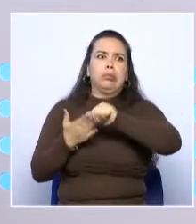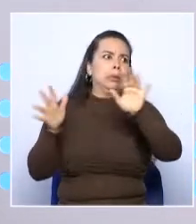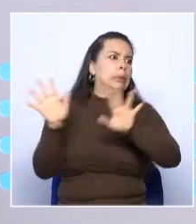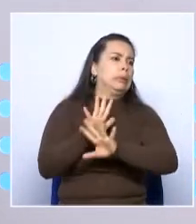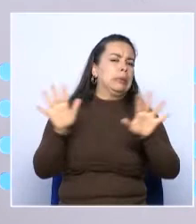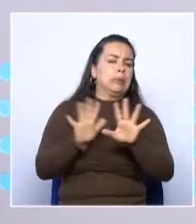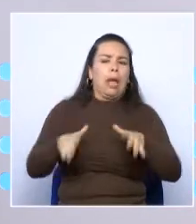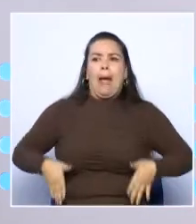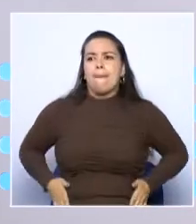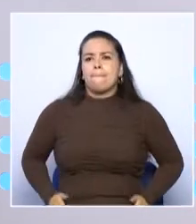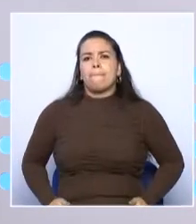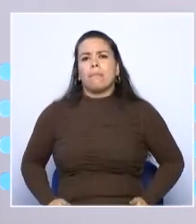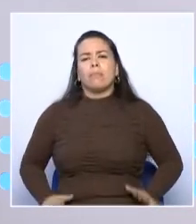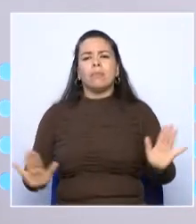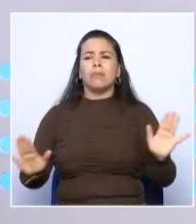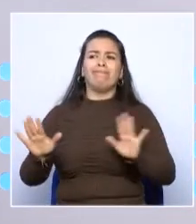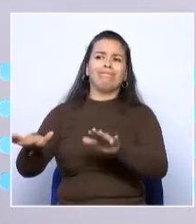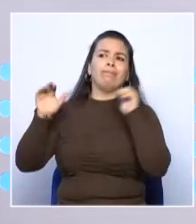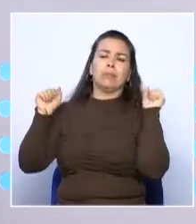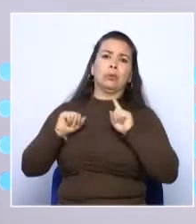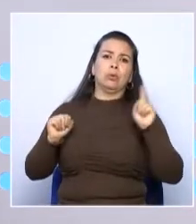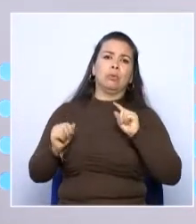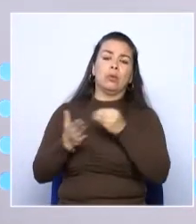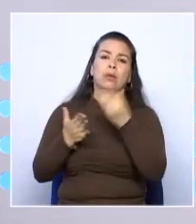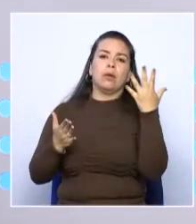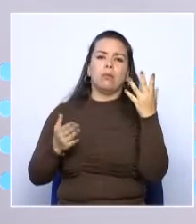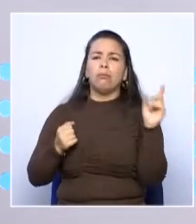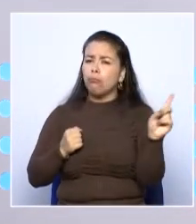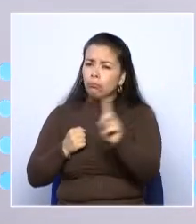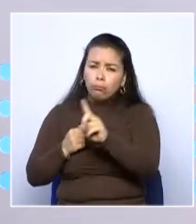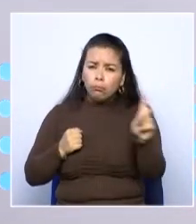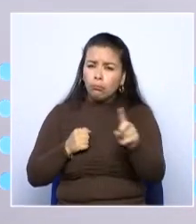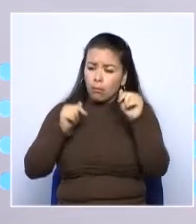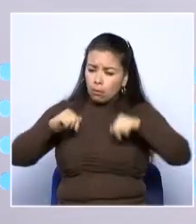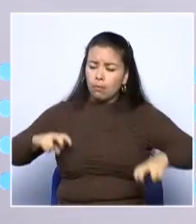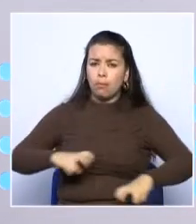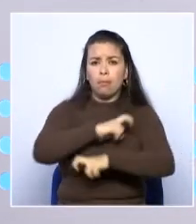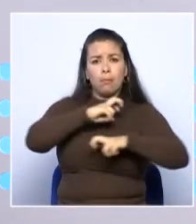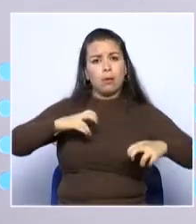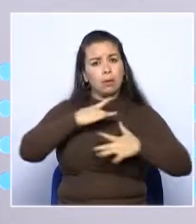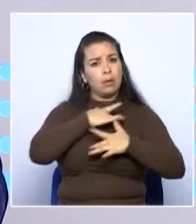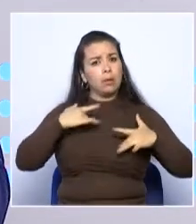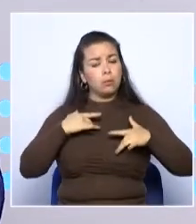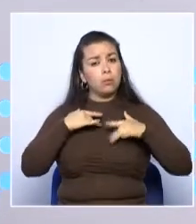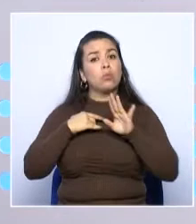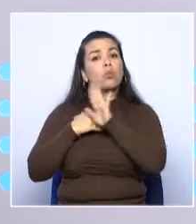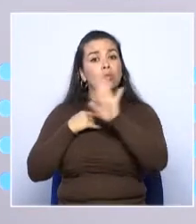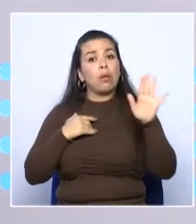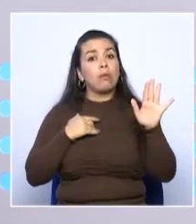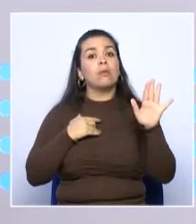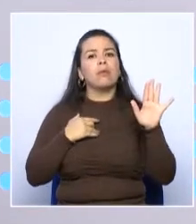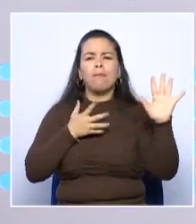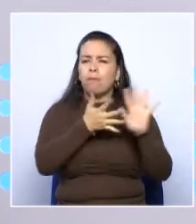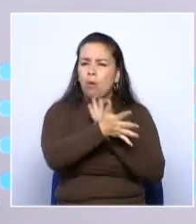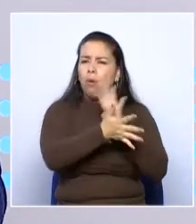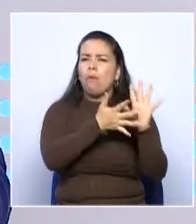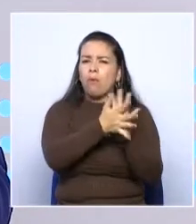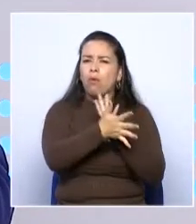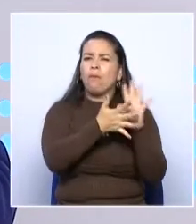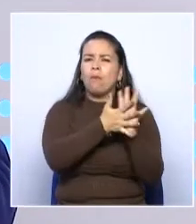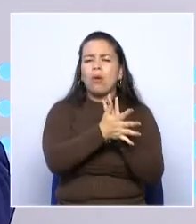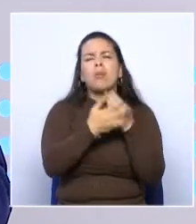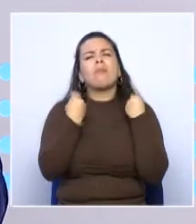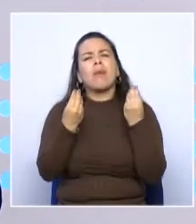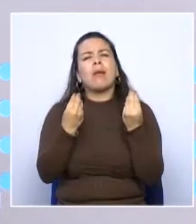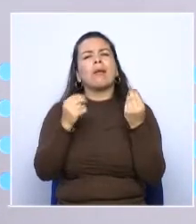y realmente no, y dejan de hacérselos por temor a eso. Y en nuestros parques de la salud, ustedes pueden tener más informes para